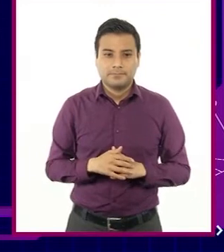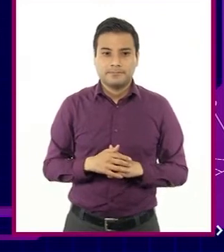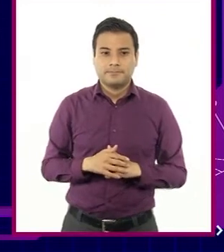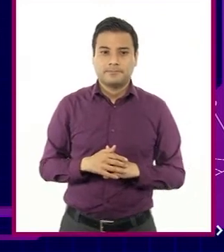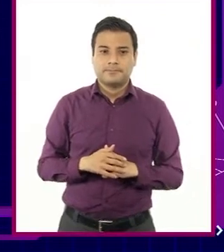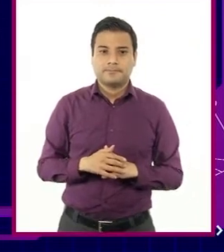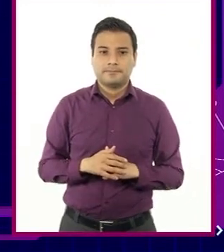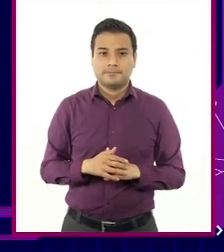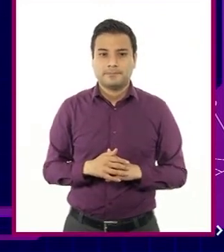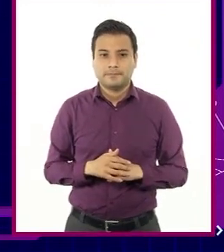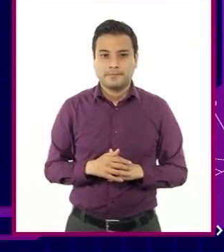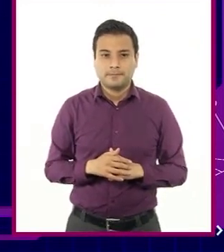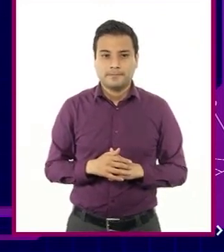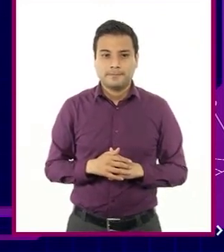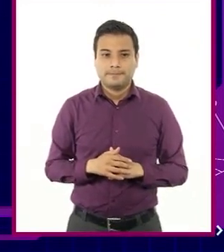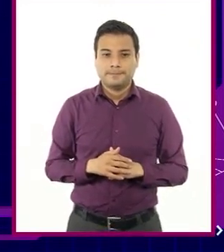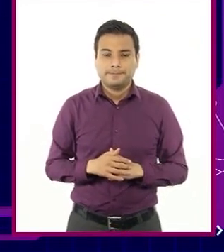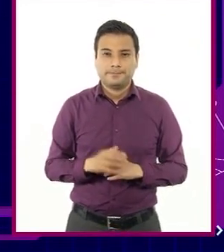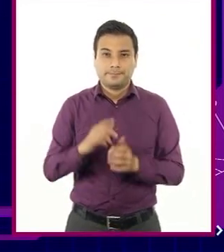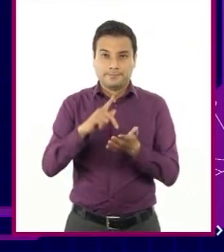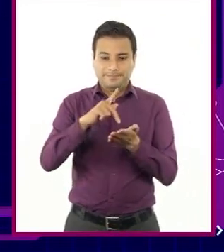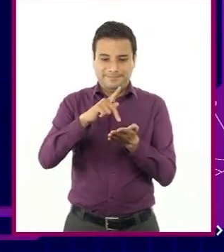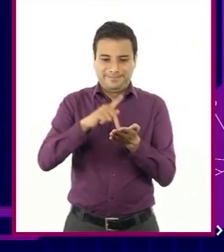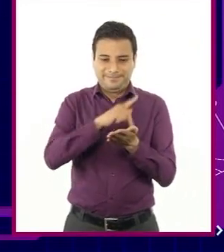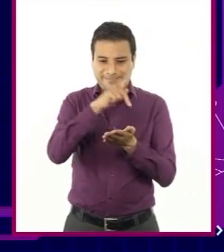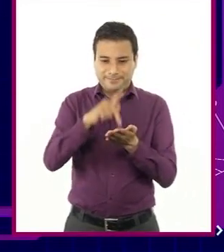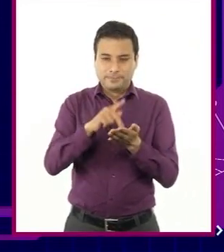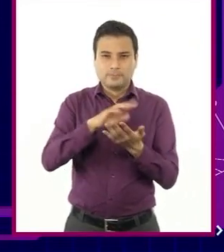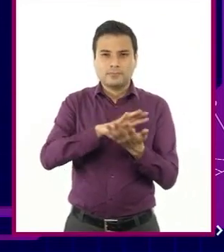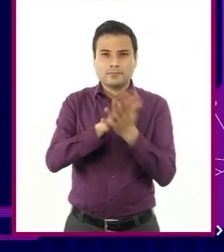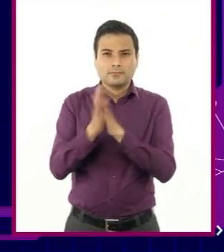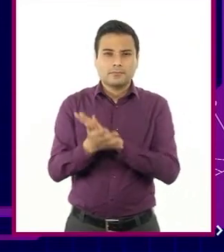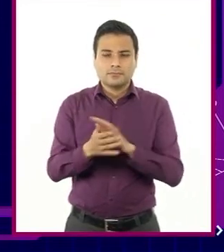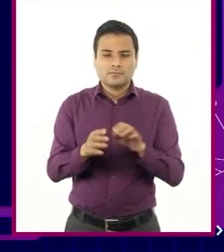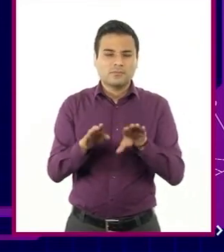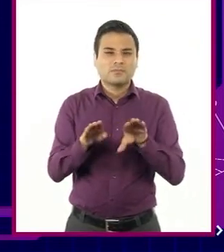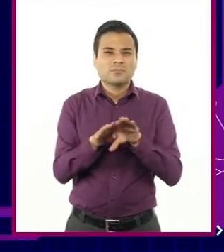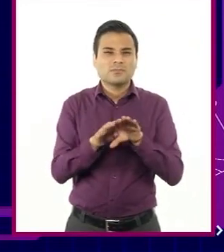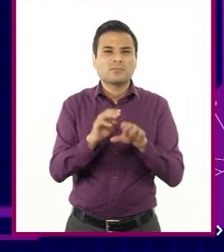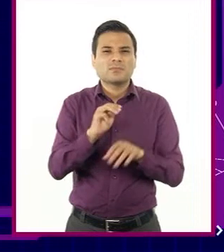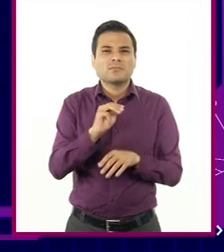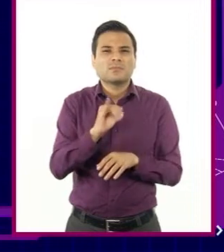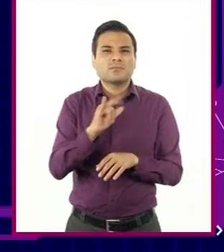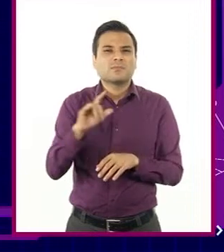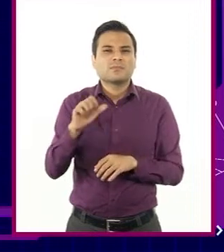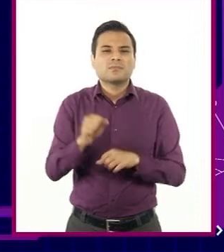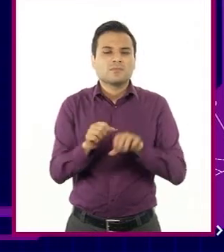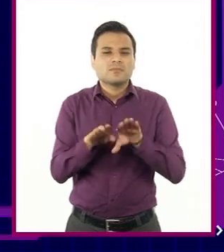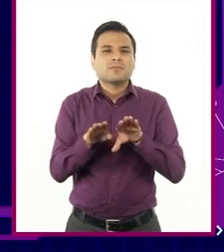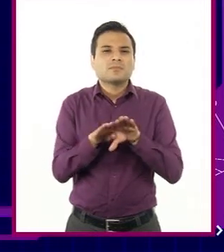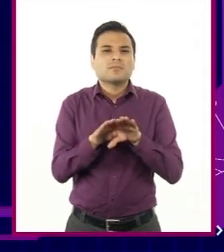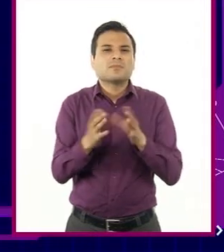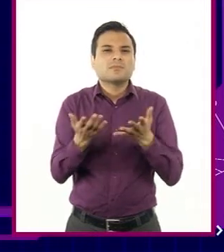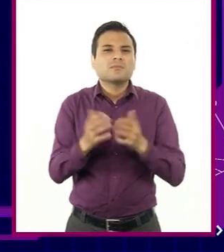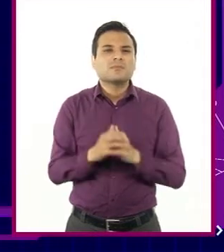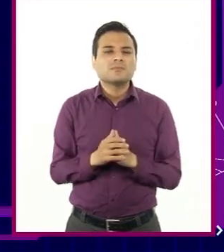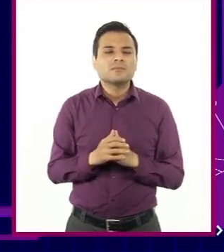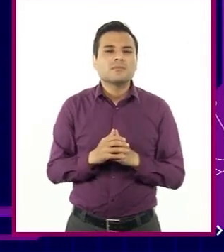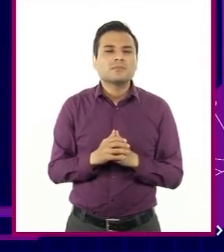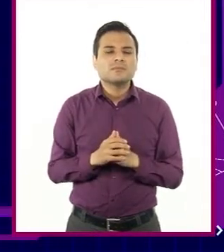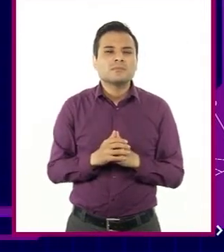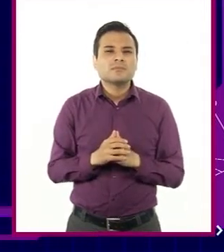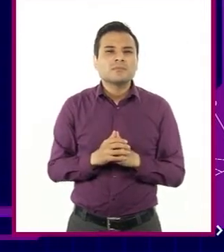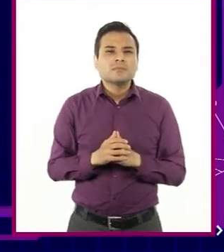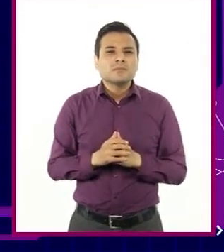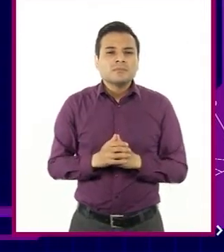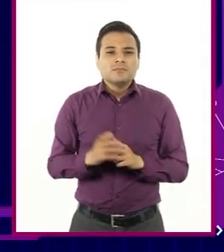una cantidad dada de kilómetros en sus equivalentes en millas, es decir, para pasar de kilómetros a millas,